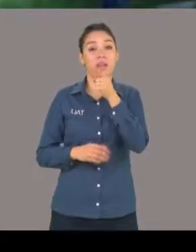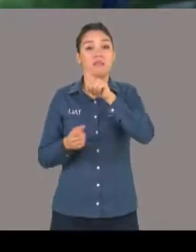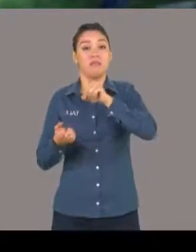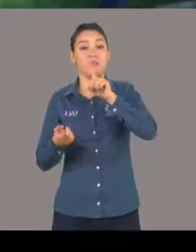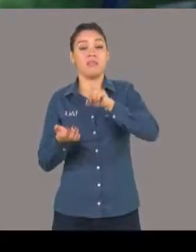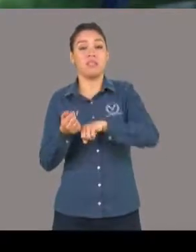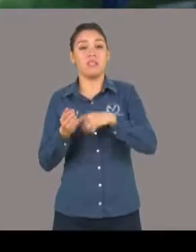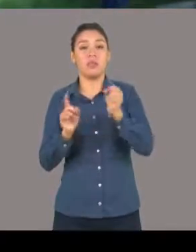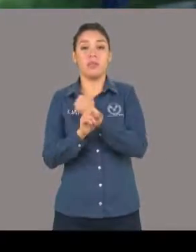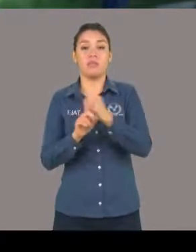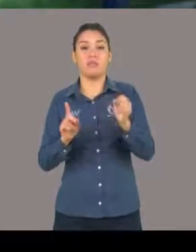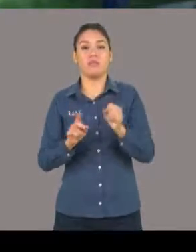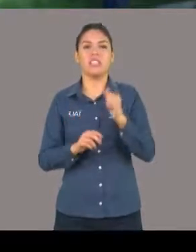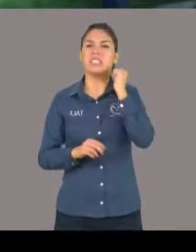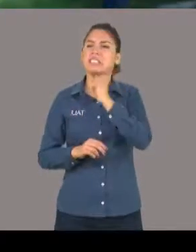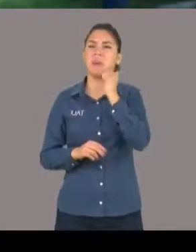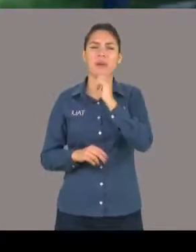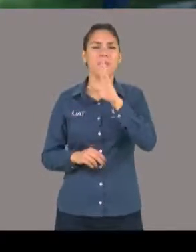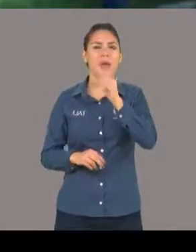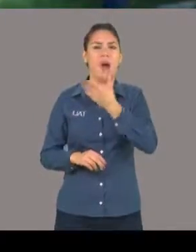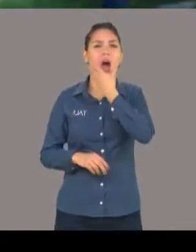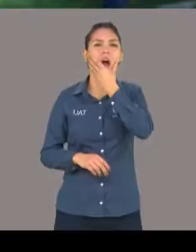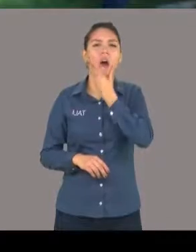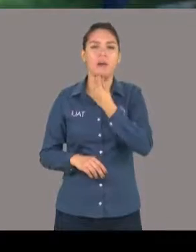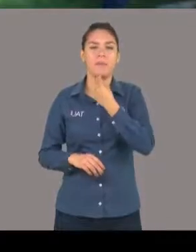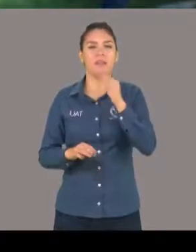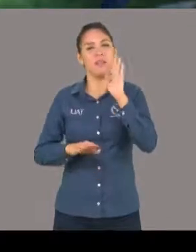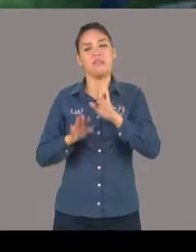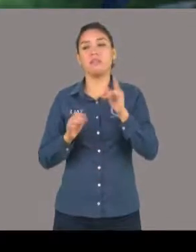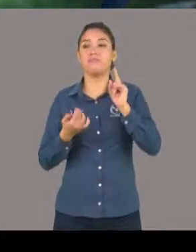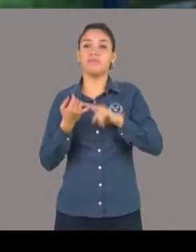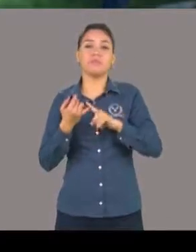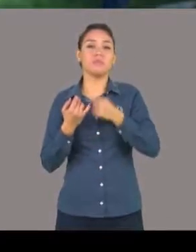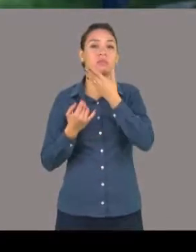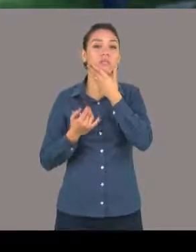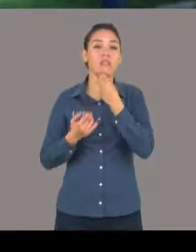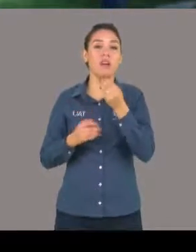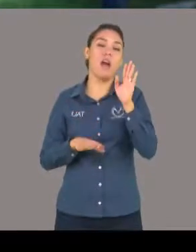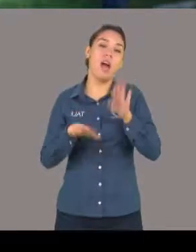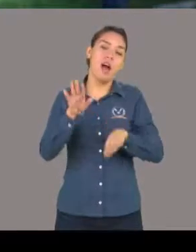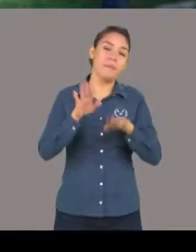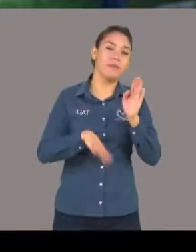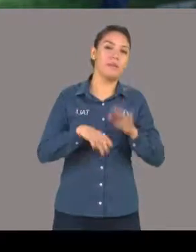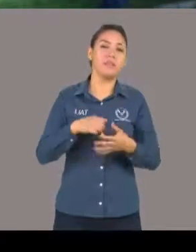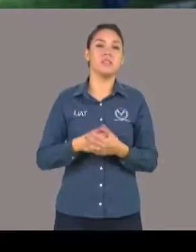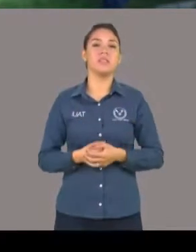Es decir, desde ahí partimos. sea, tendríamos que partir que es un hombre.